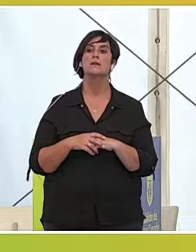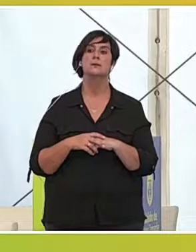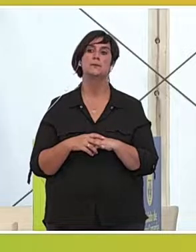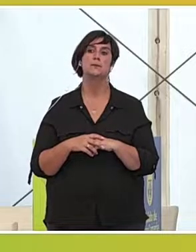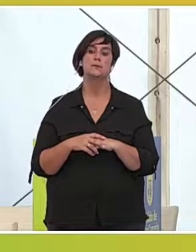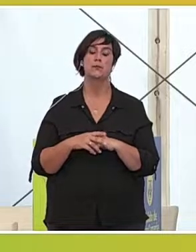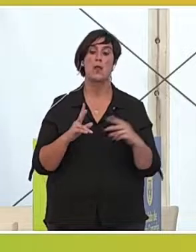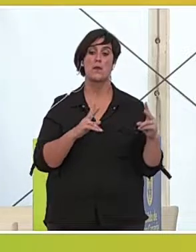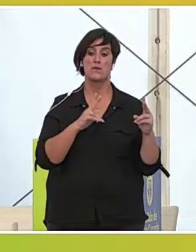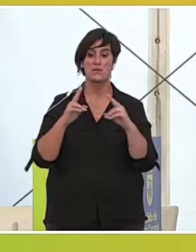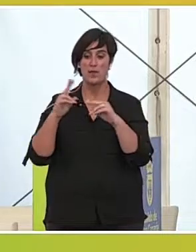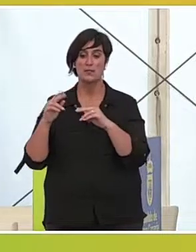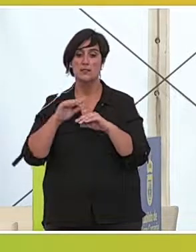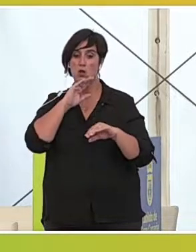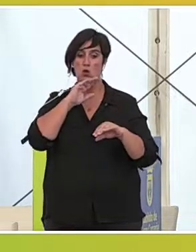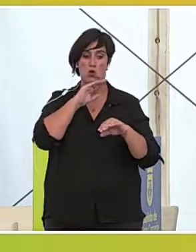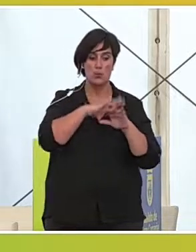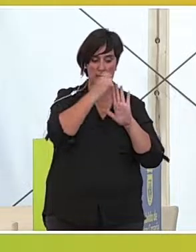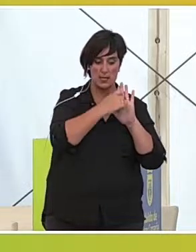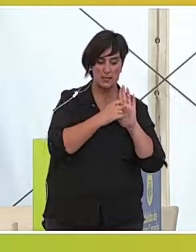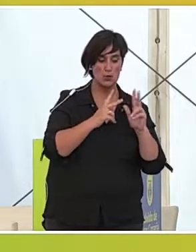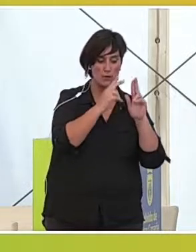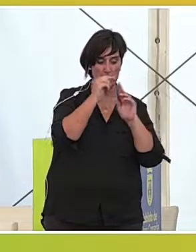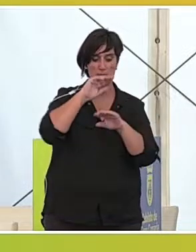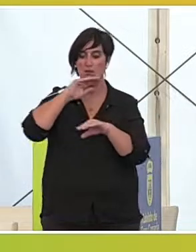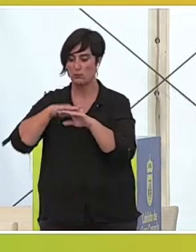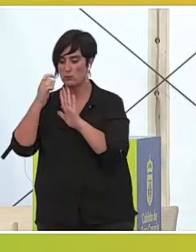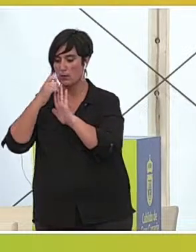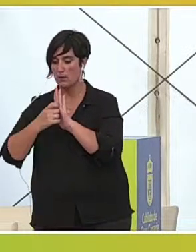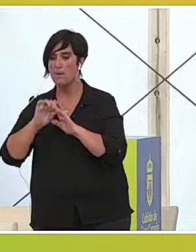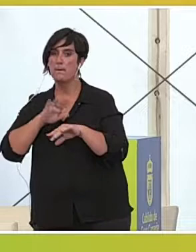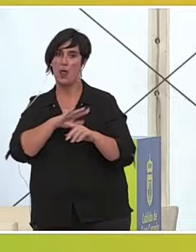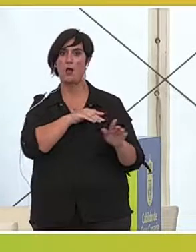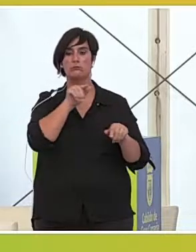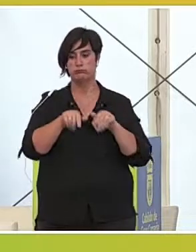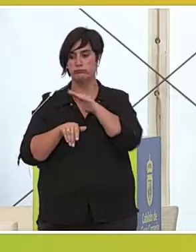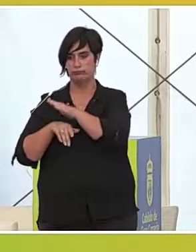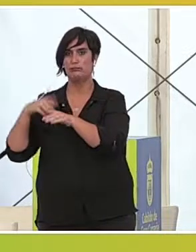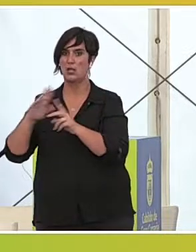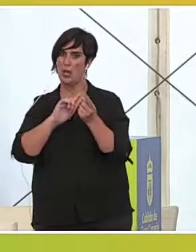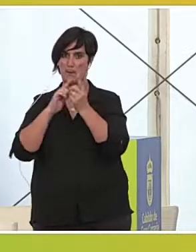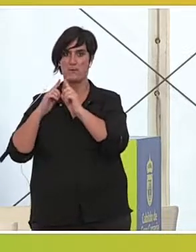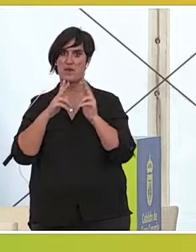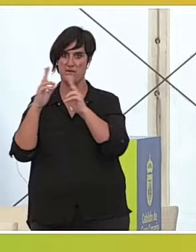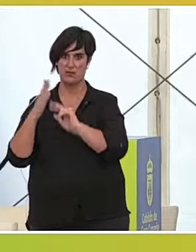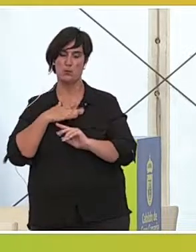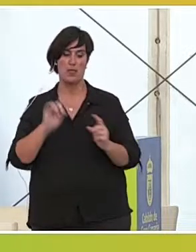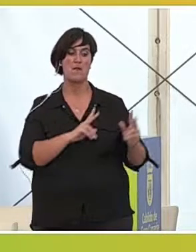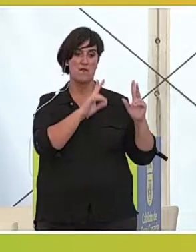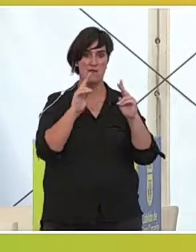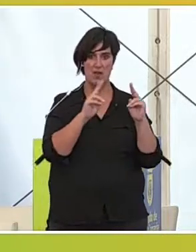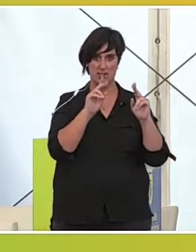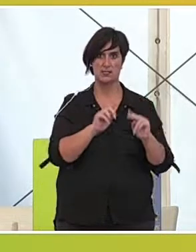tienen que cumplirse los requisitos de cada una de las fases para optar a la siguiente. En la primera, la fase 1